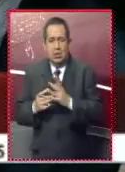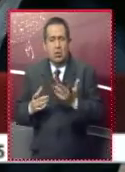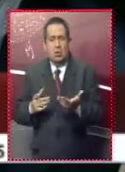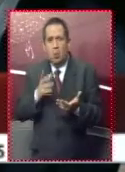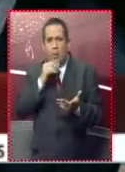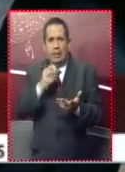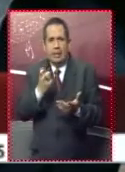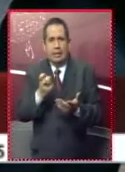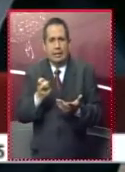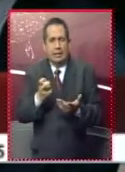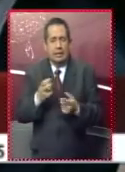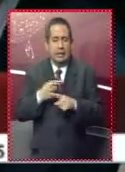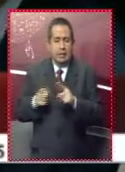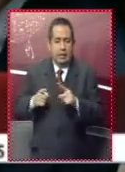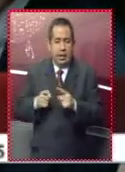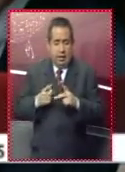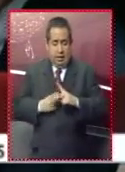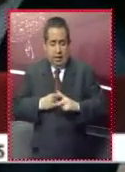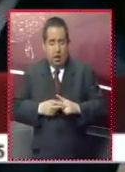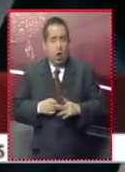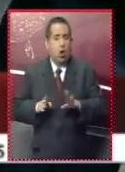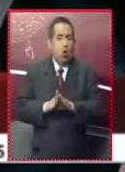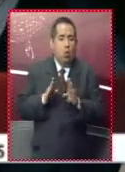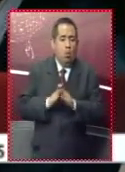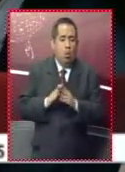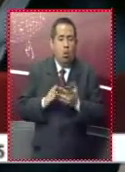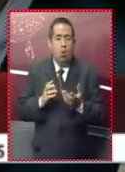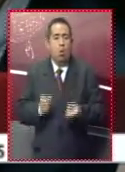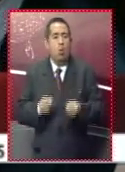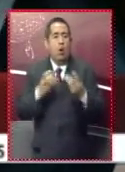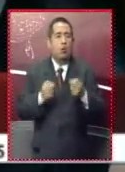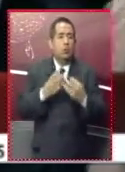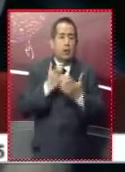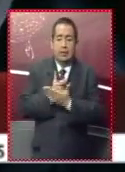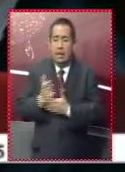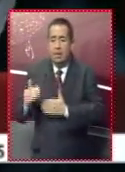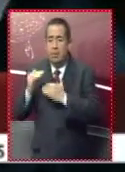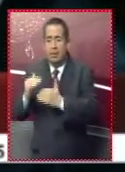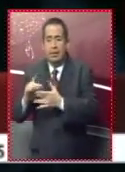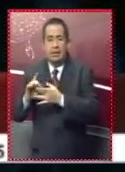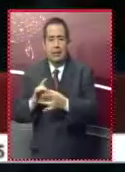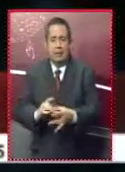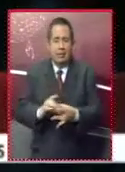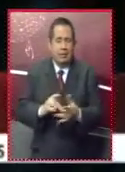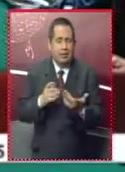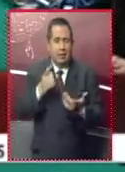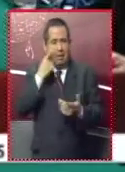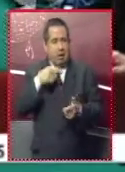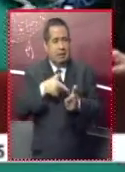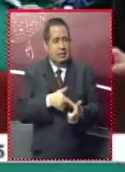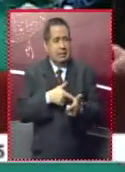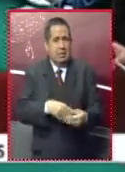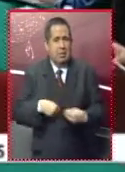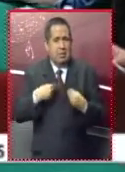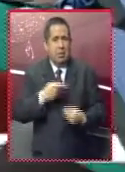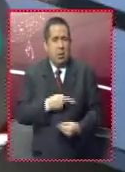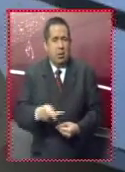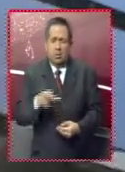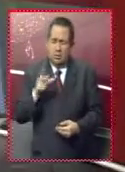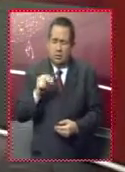salario mínimo que determine o que condene a las personas a vivir en la pobreza.